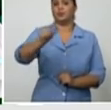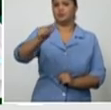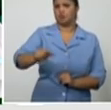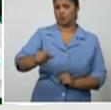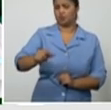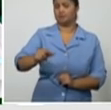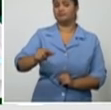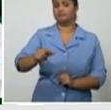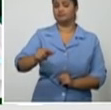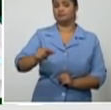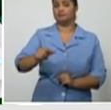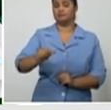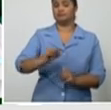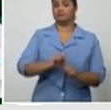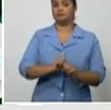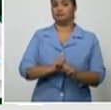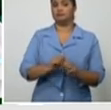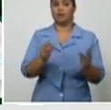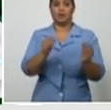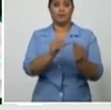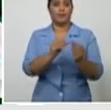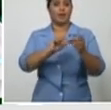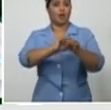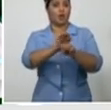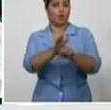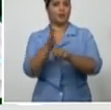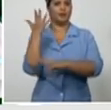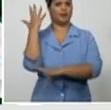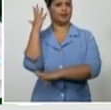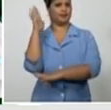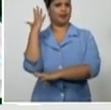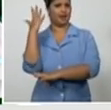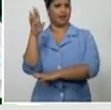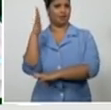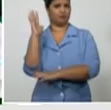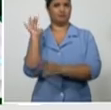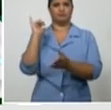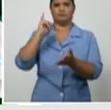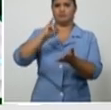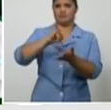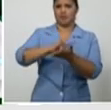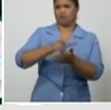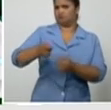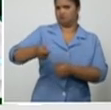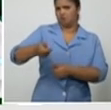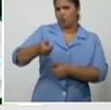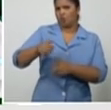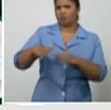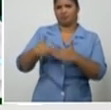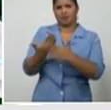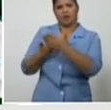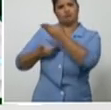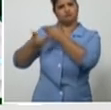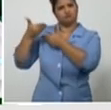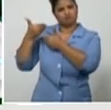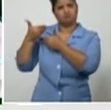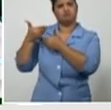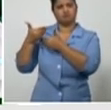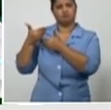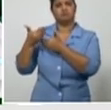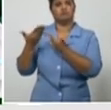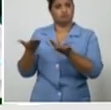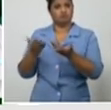personas, pacientes importados que arribaron recientemente a Cuba y se hizo el diagnóstico